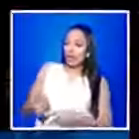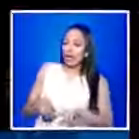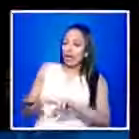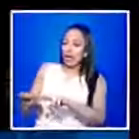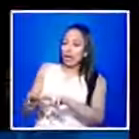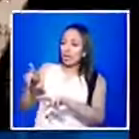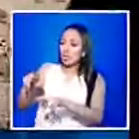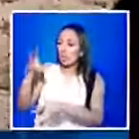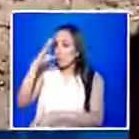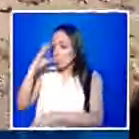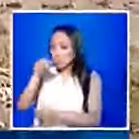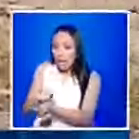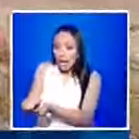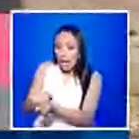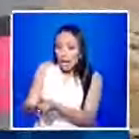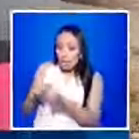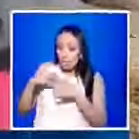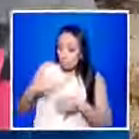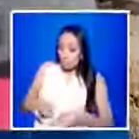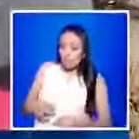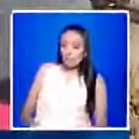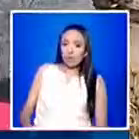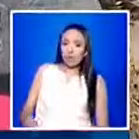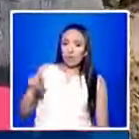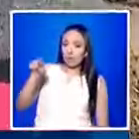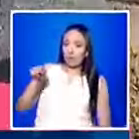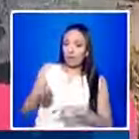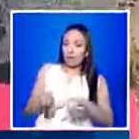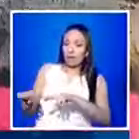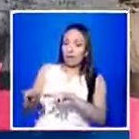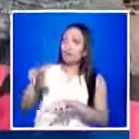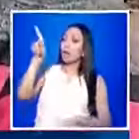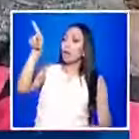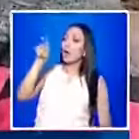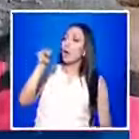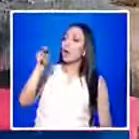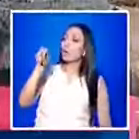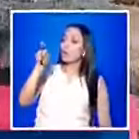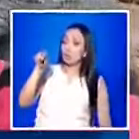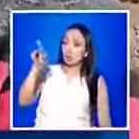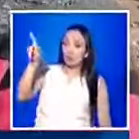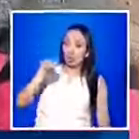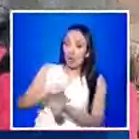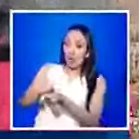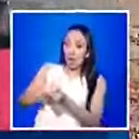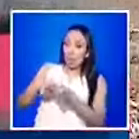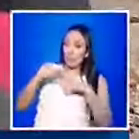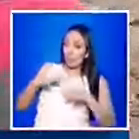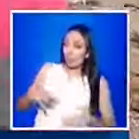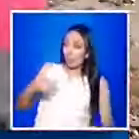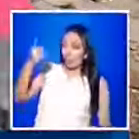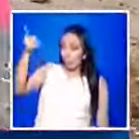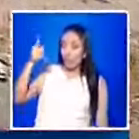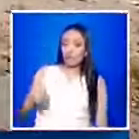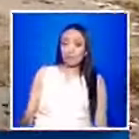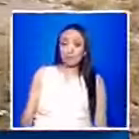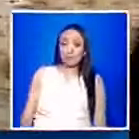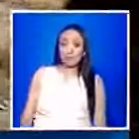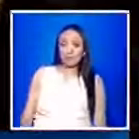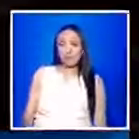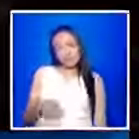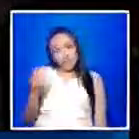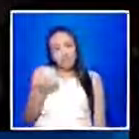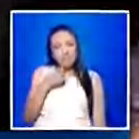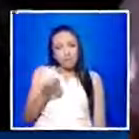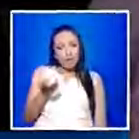ríos a lavar los uniformes. ¿A qué río va? Yo al río de allá de Nono, allá voy a ir a lavar los uniformes. Y es feo